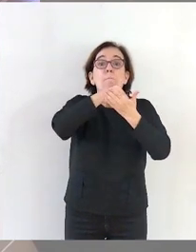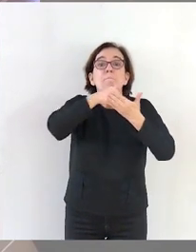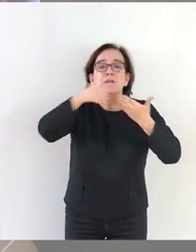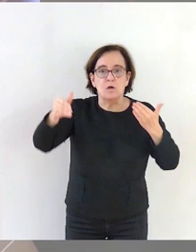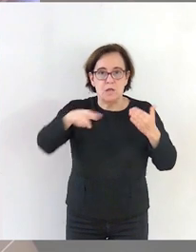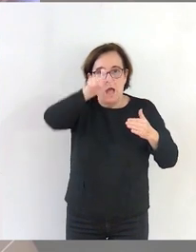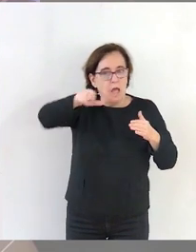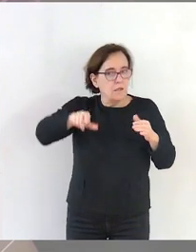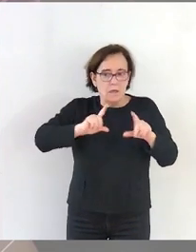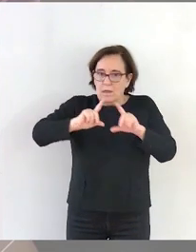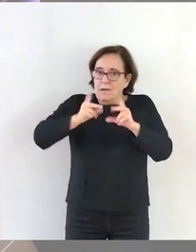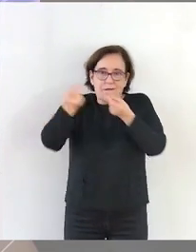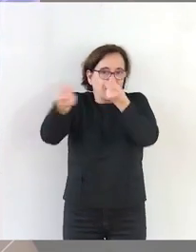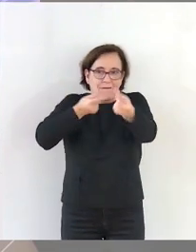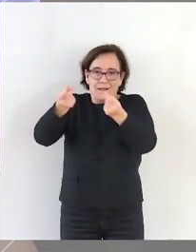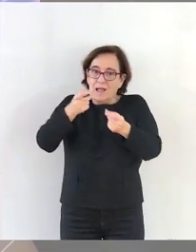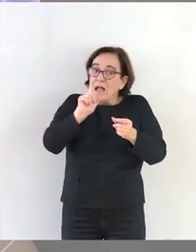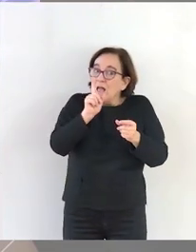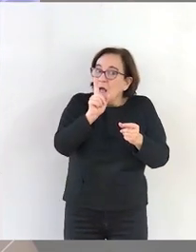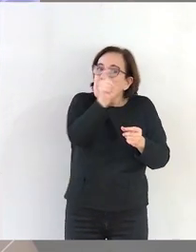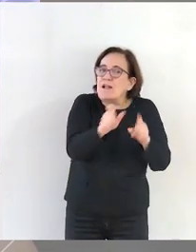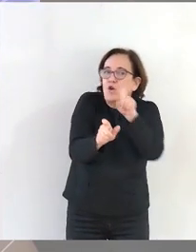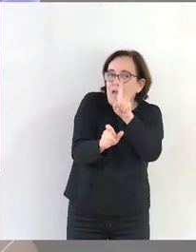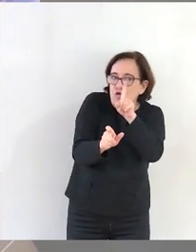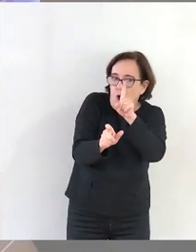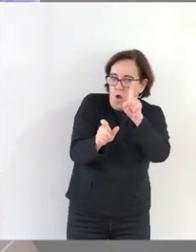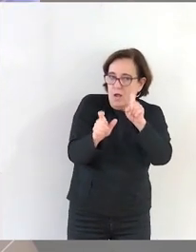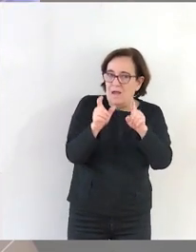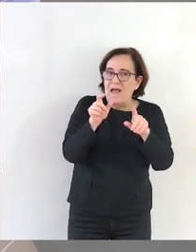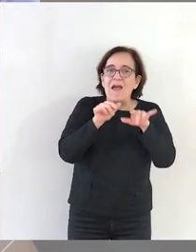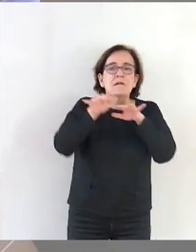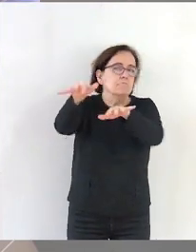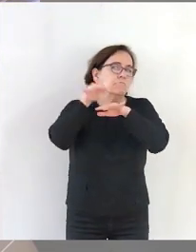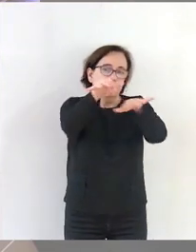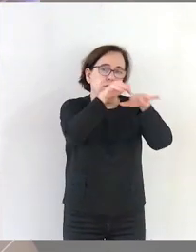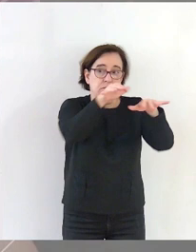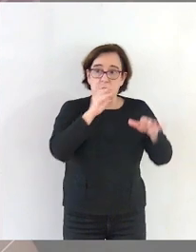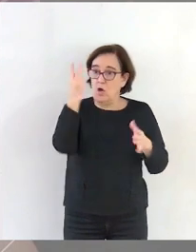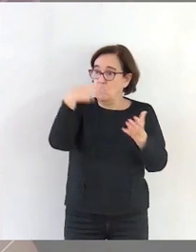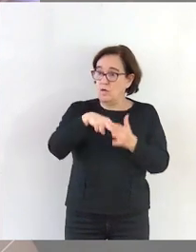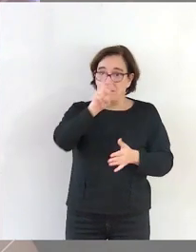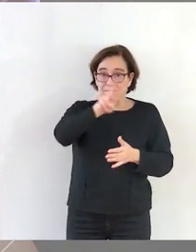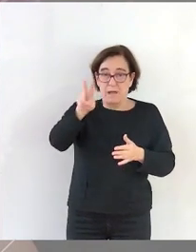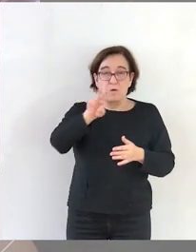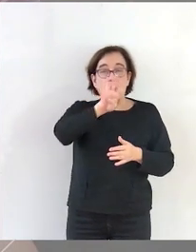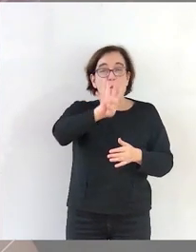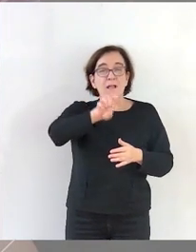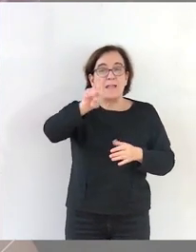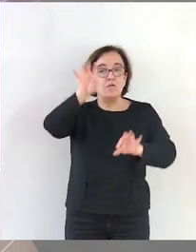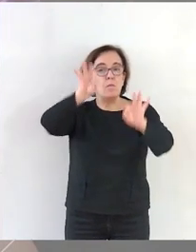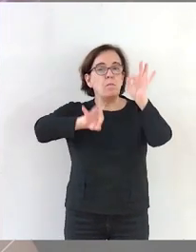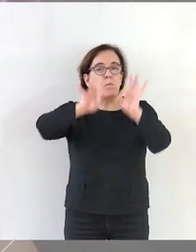desplazamientos que no es lo mismo que personas desplazadas y y hablaba de que en 2022 hay un 41